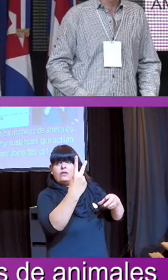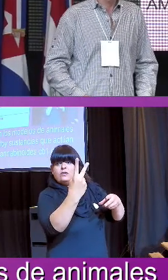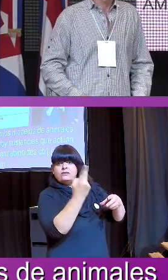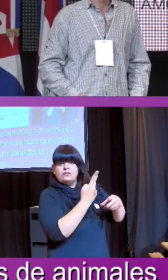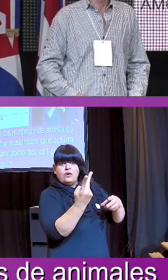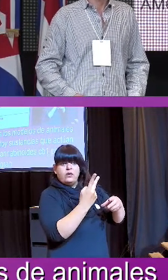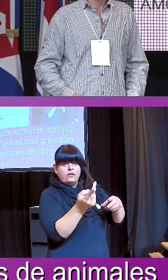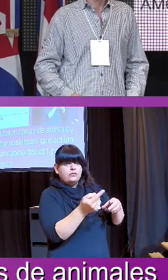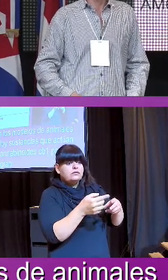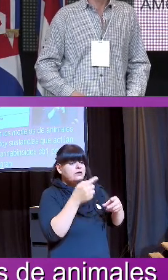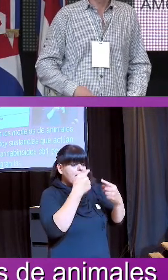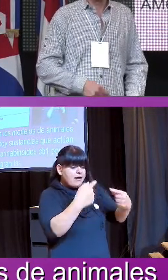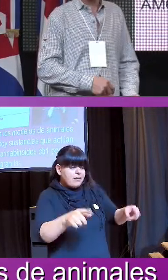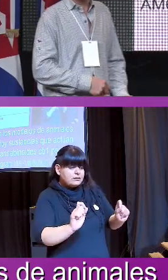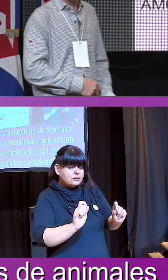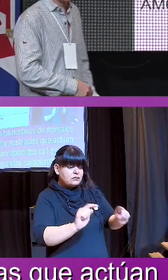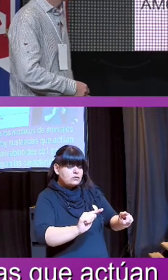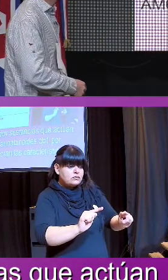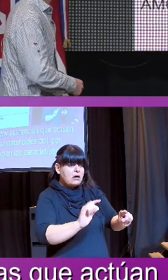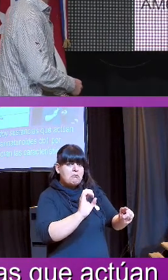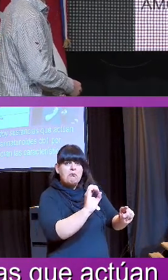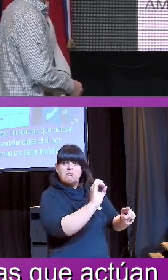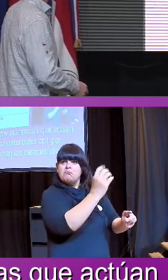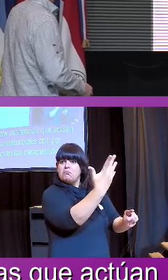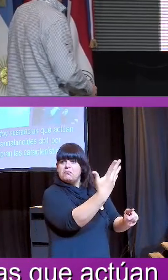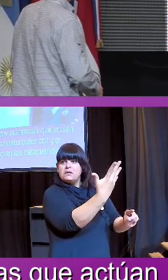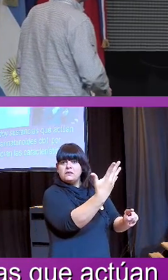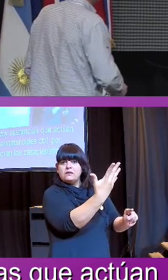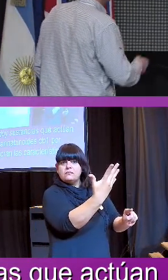Mejoran las características de autismo en los animales.